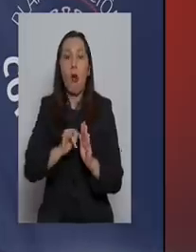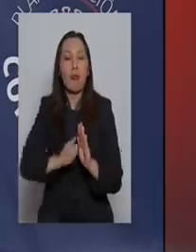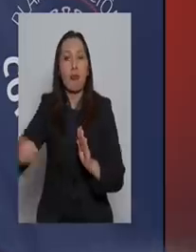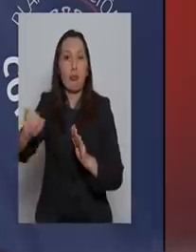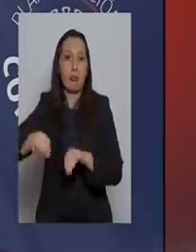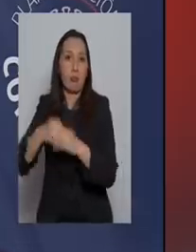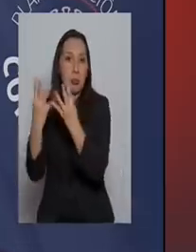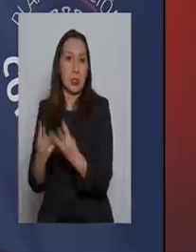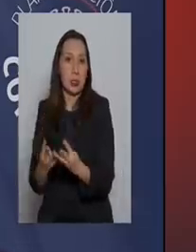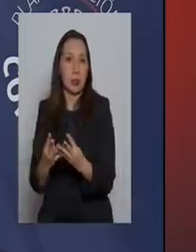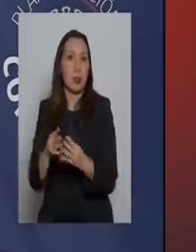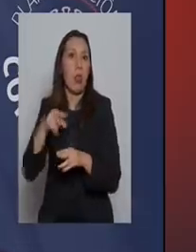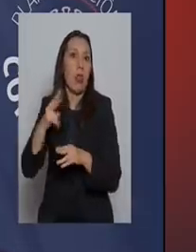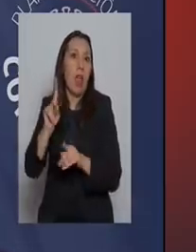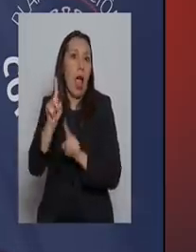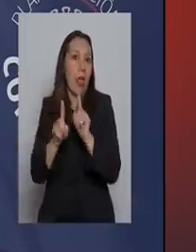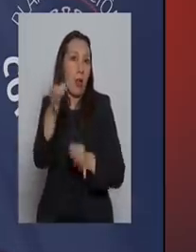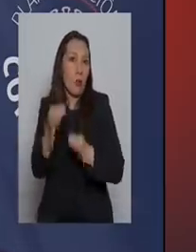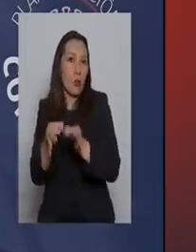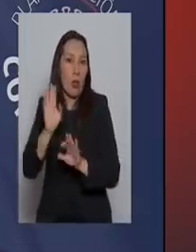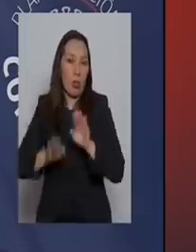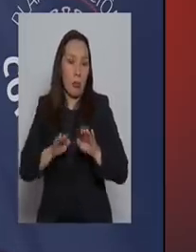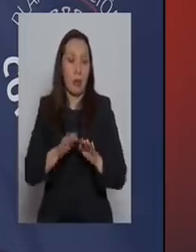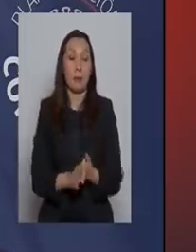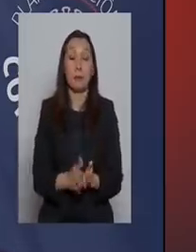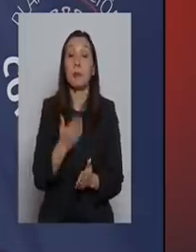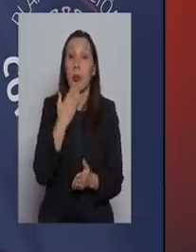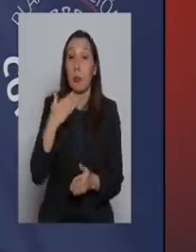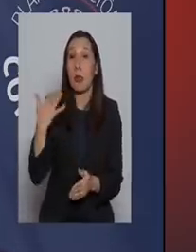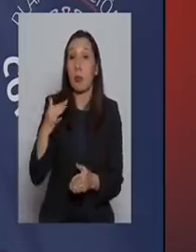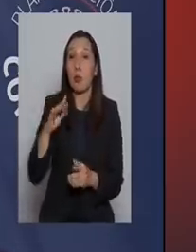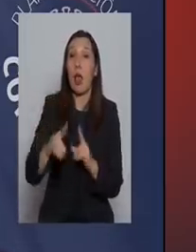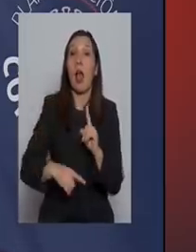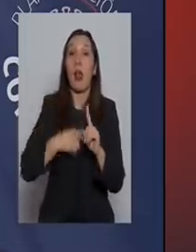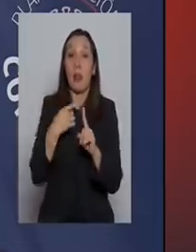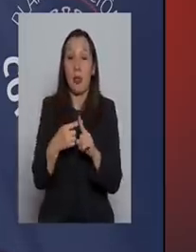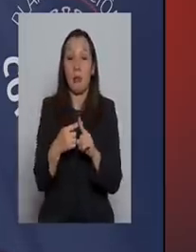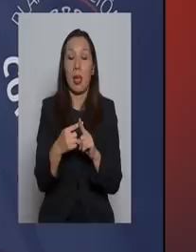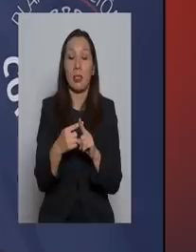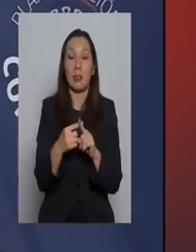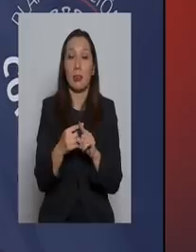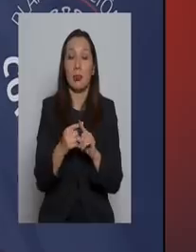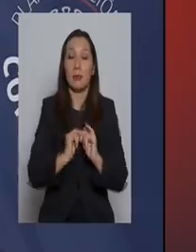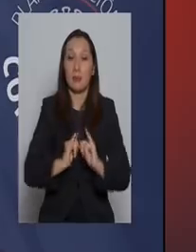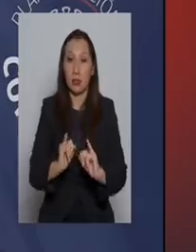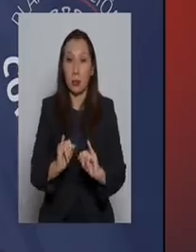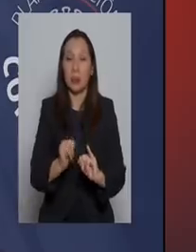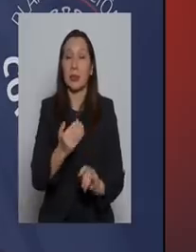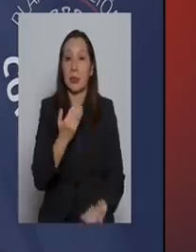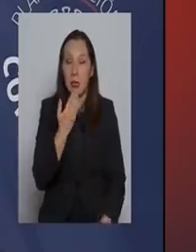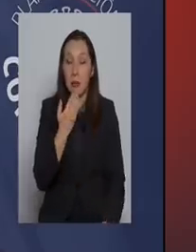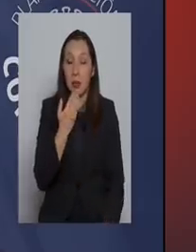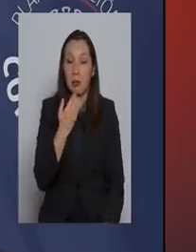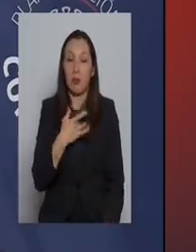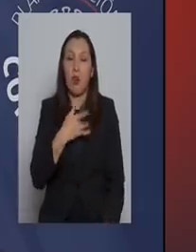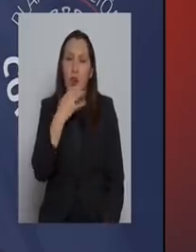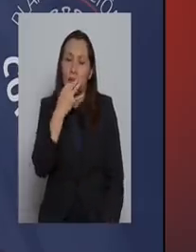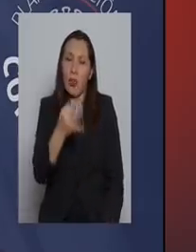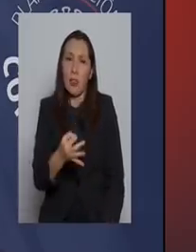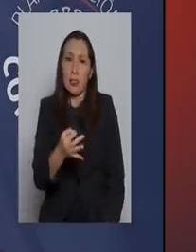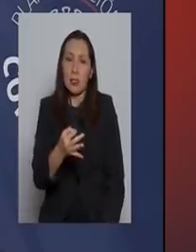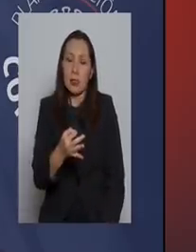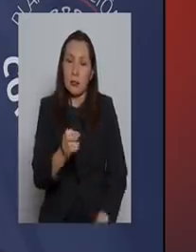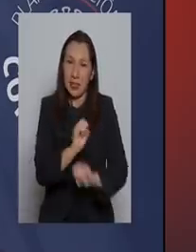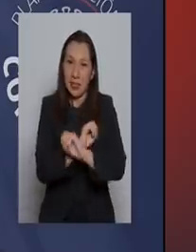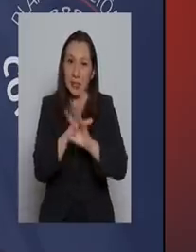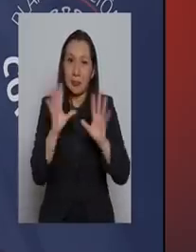establecido. Creo que es importante agregar también que, y lo voy a decir